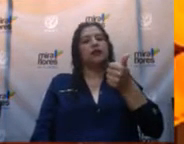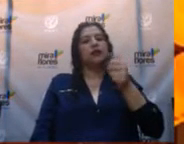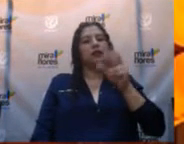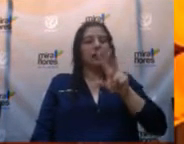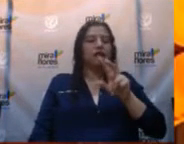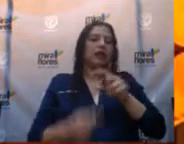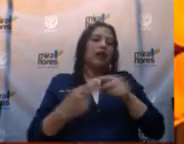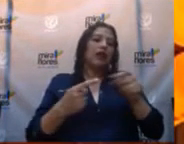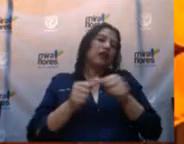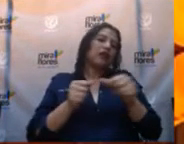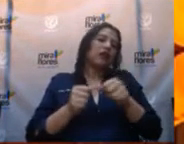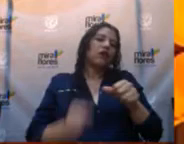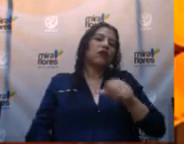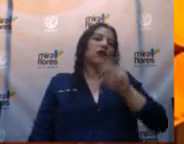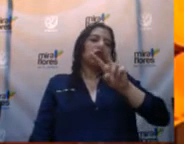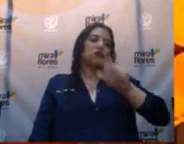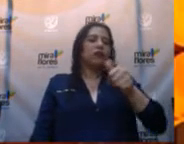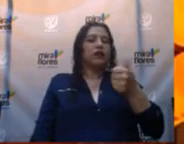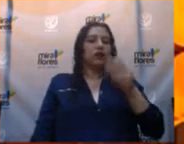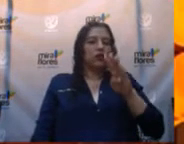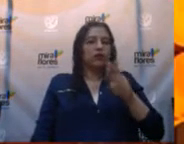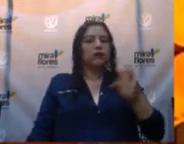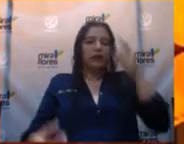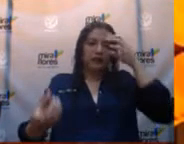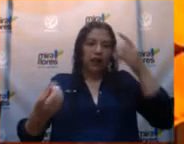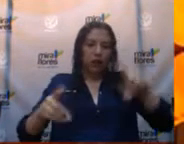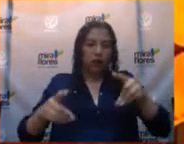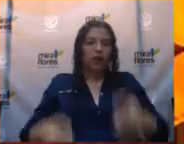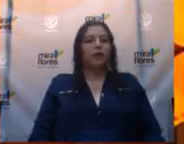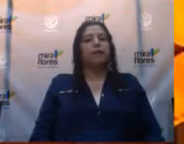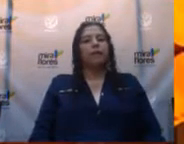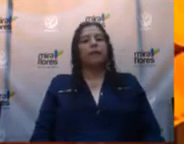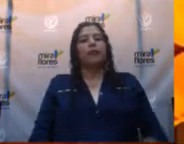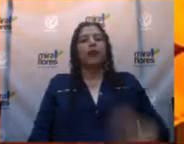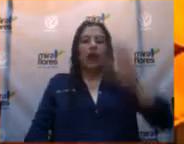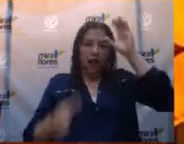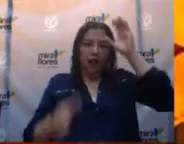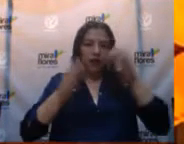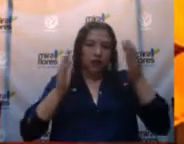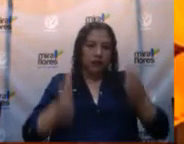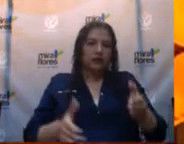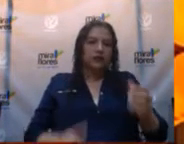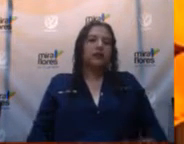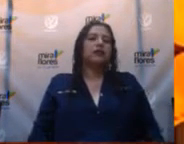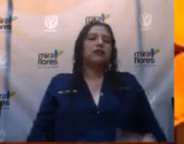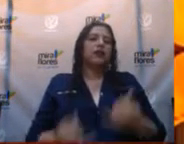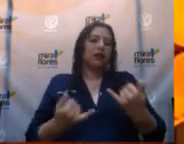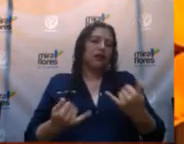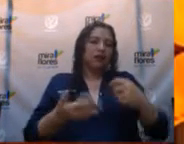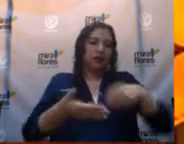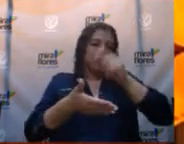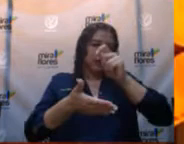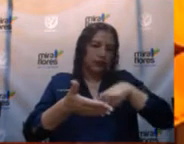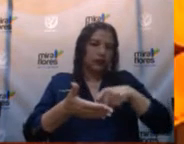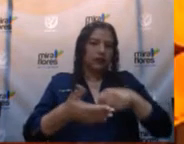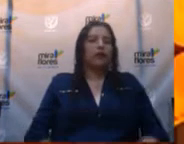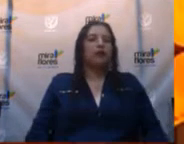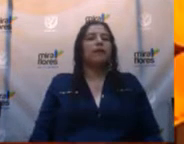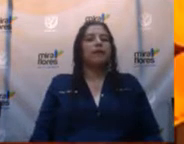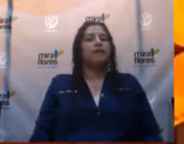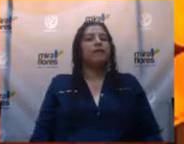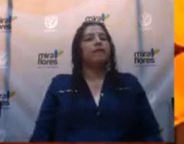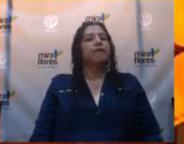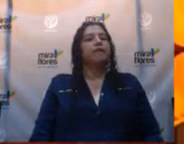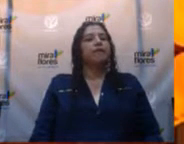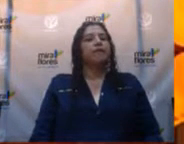014-2003-2014, Consejo CR, para transcribir el siguiente acuerdo. La congresista de la República que suscribe la presente, la siguiente moción.